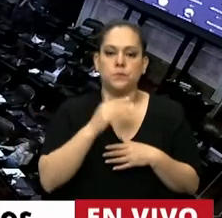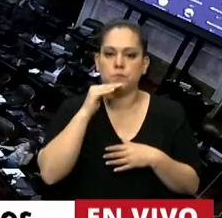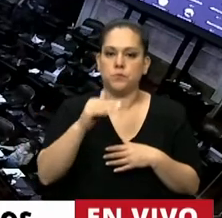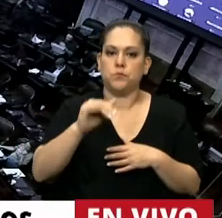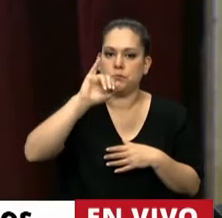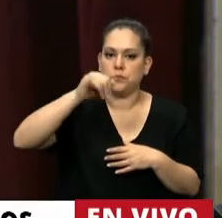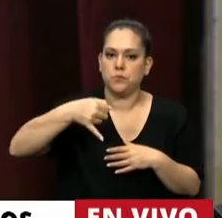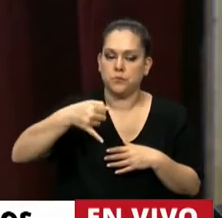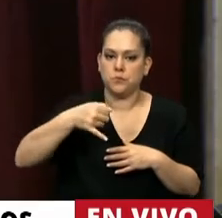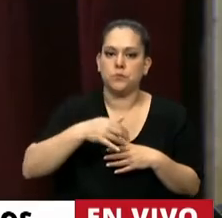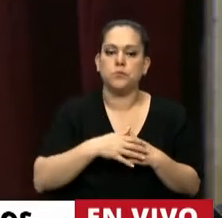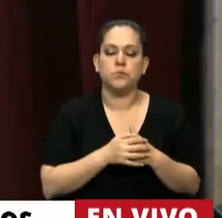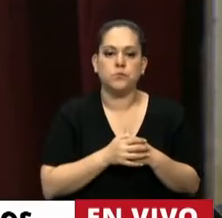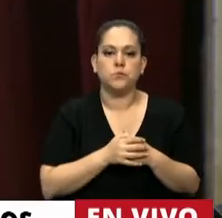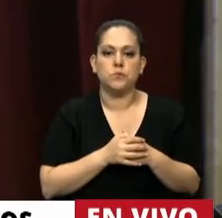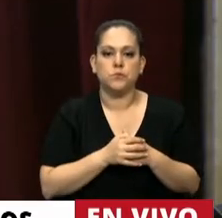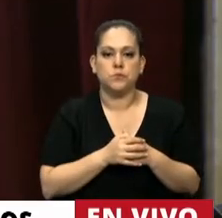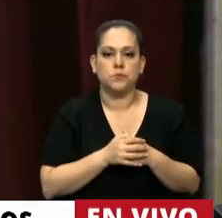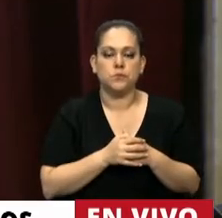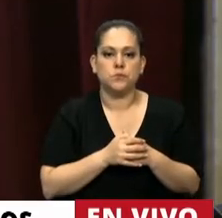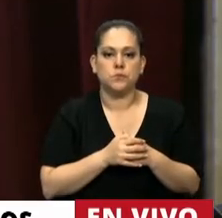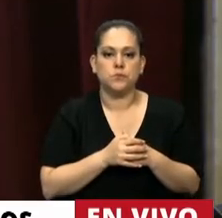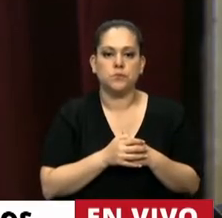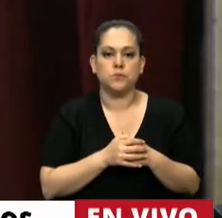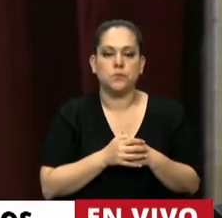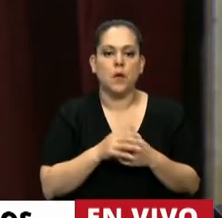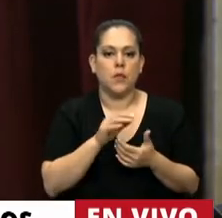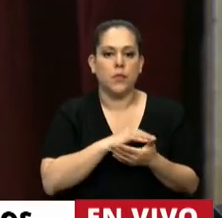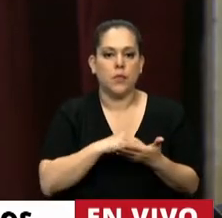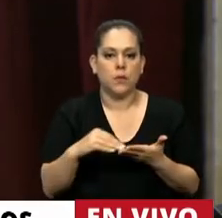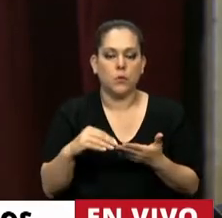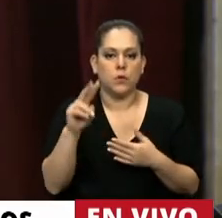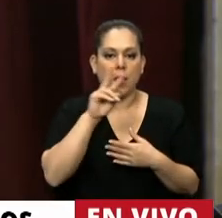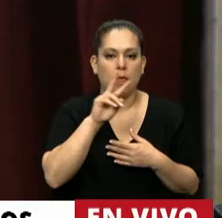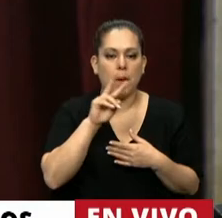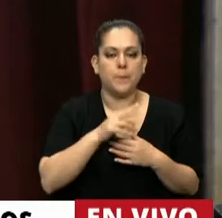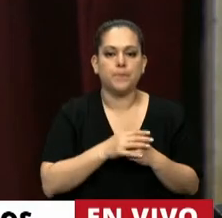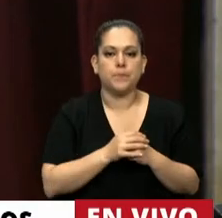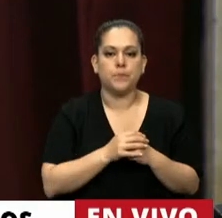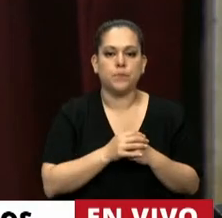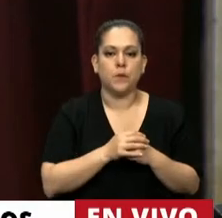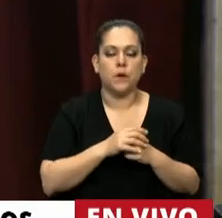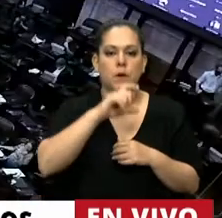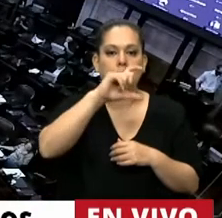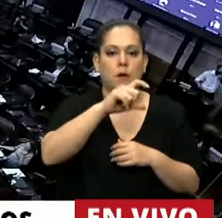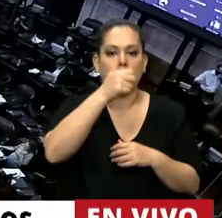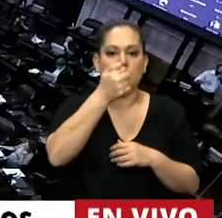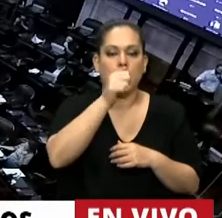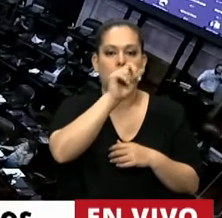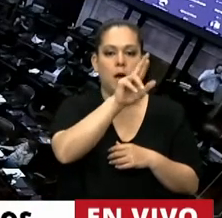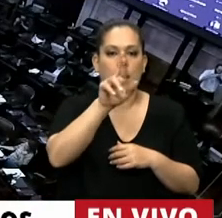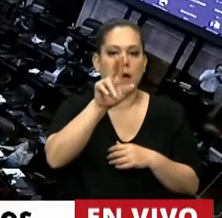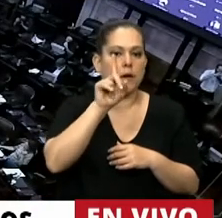Afirmativo el sentido del voto del diputado Cacase. Diputada Carla Carrizo.